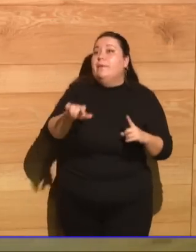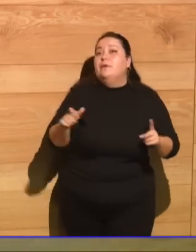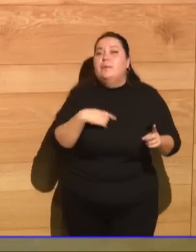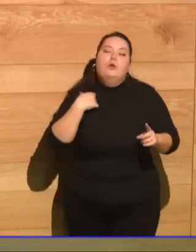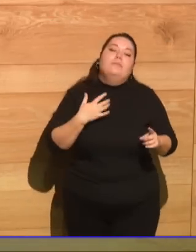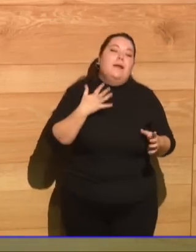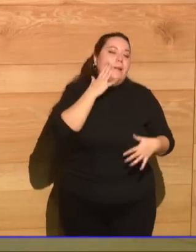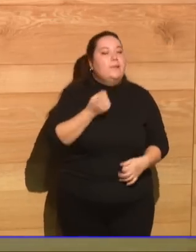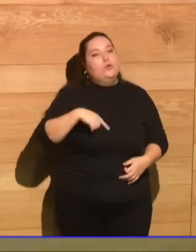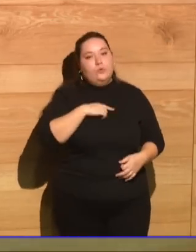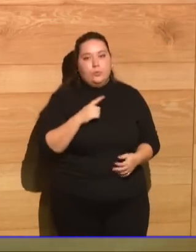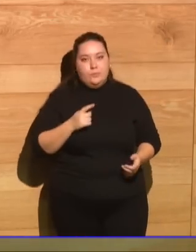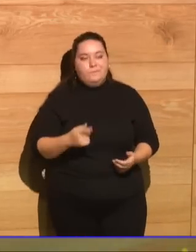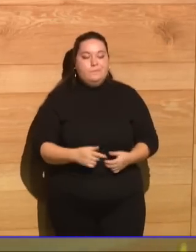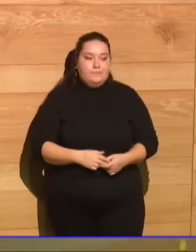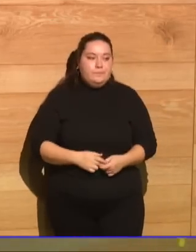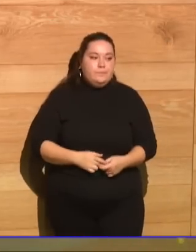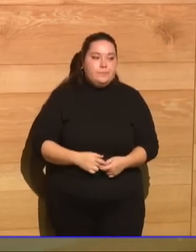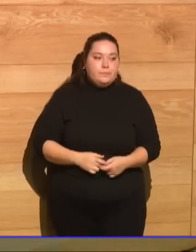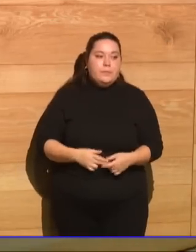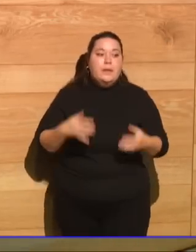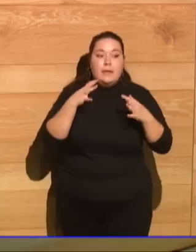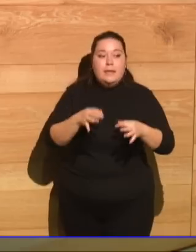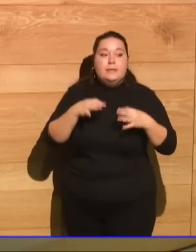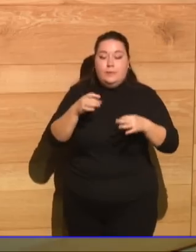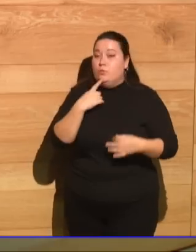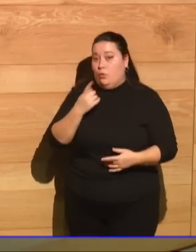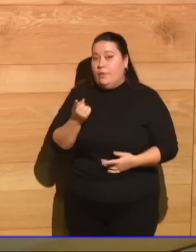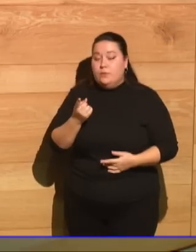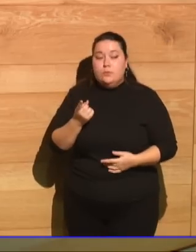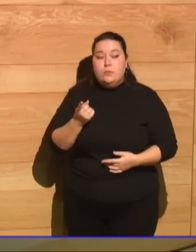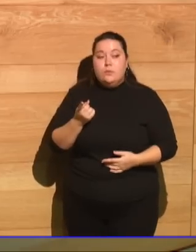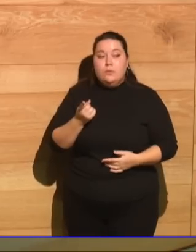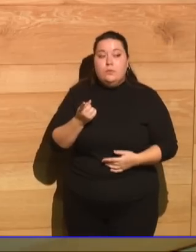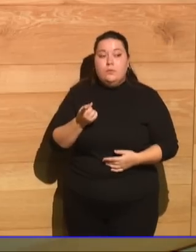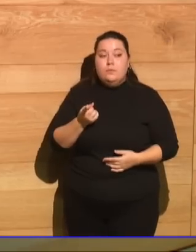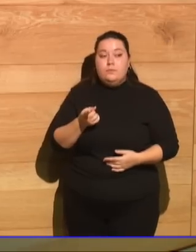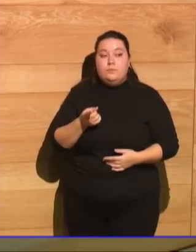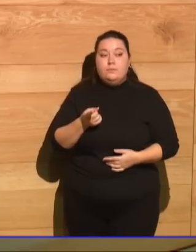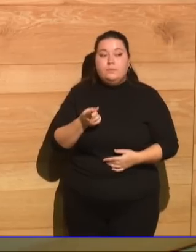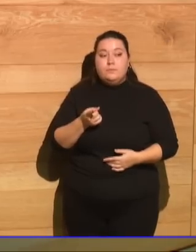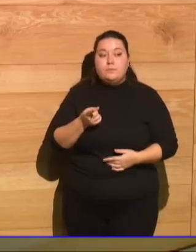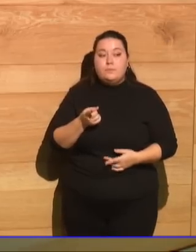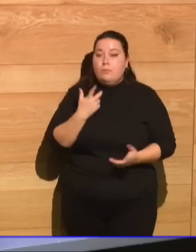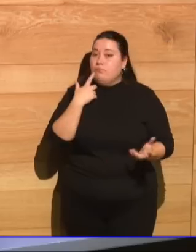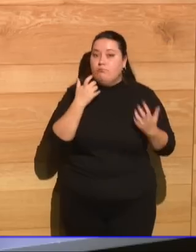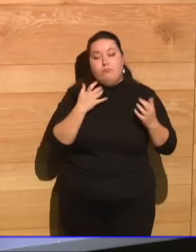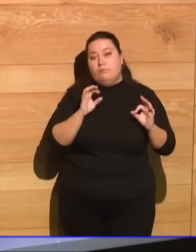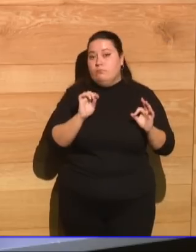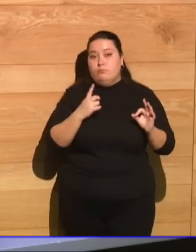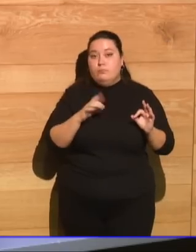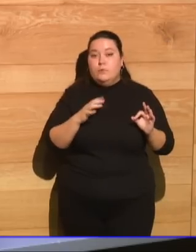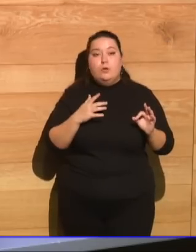hemos hecho, sí. Claro, una de las cosas que siempre se les, tú lo has dicho, ¿no? Que se les resalta el tema de que